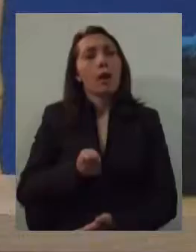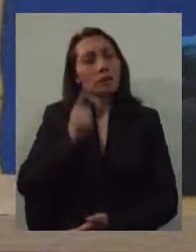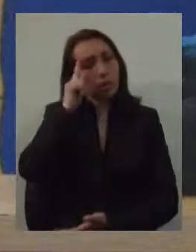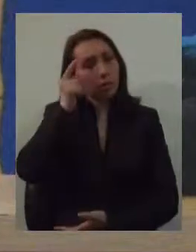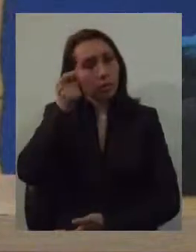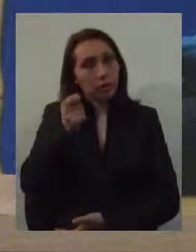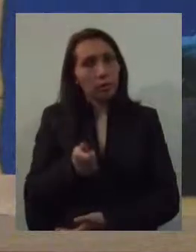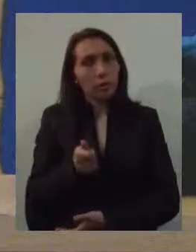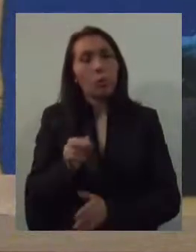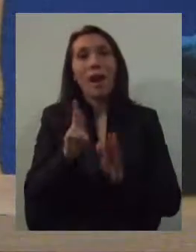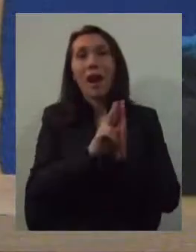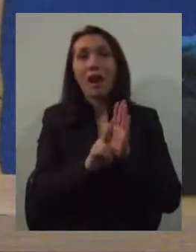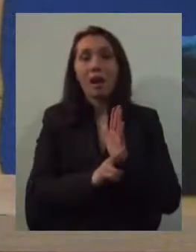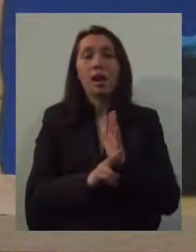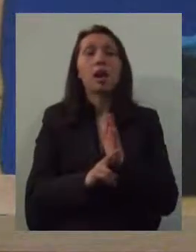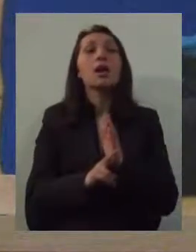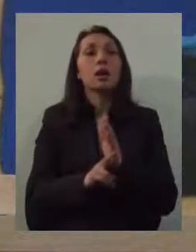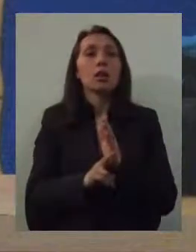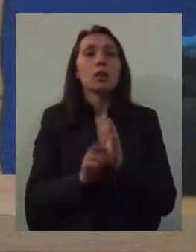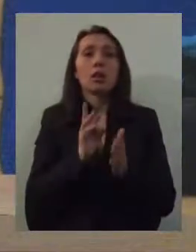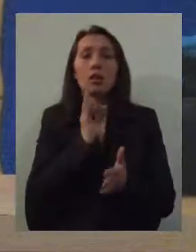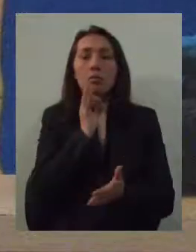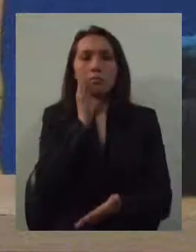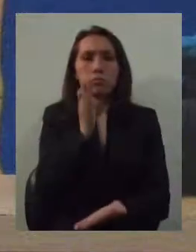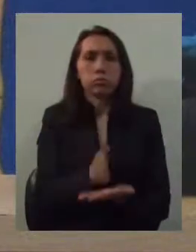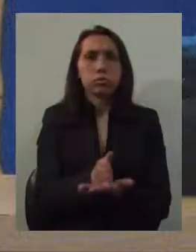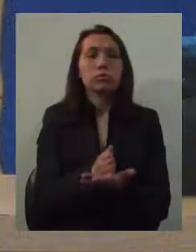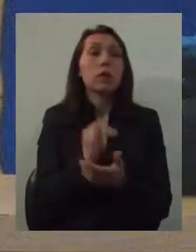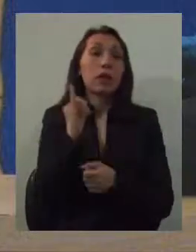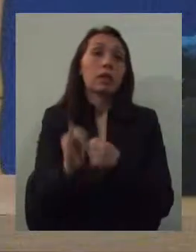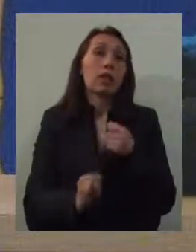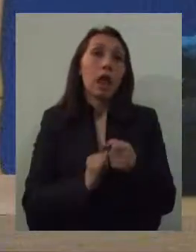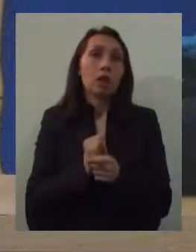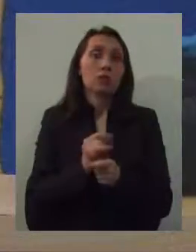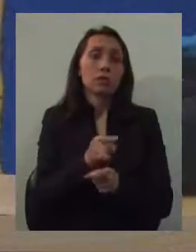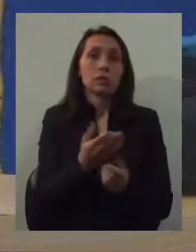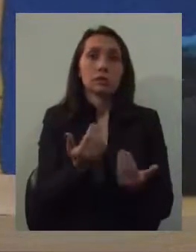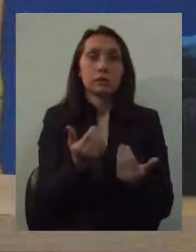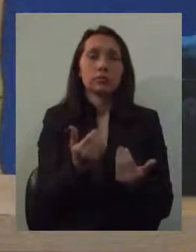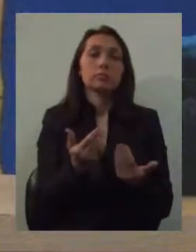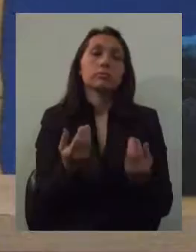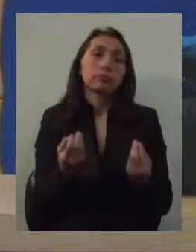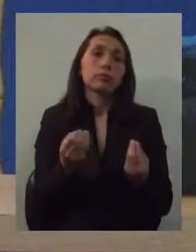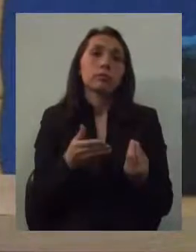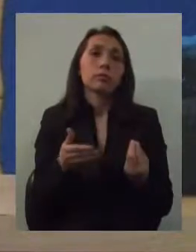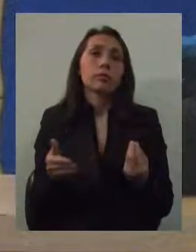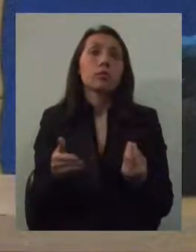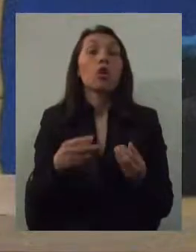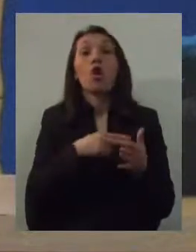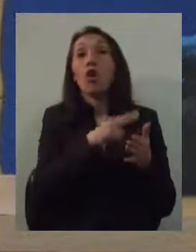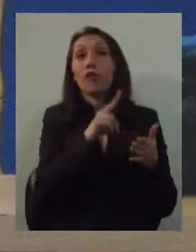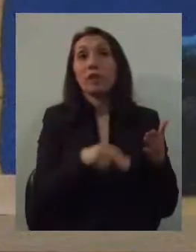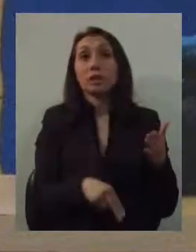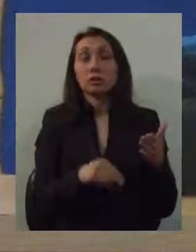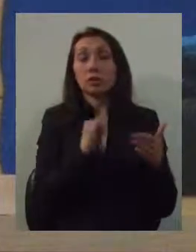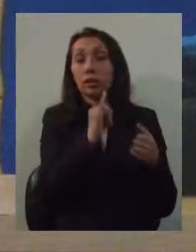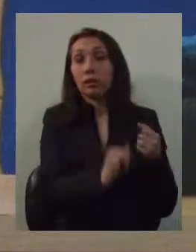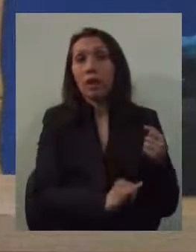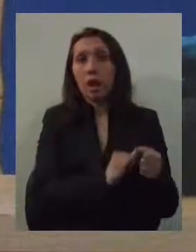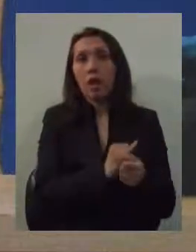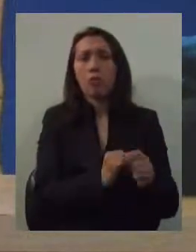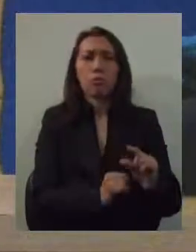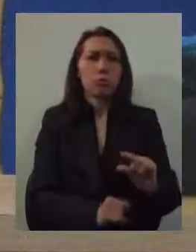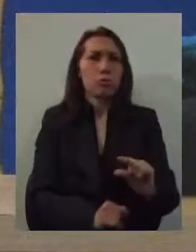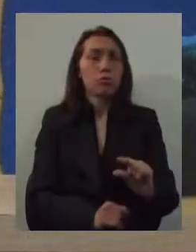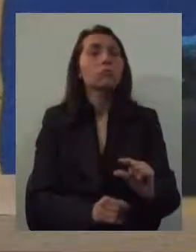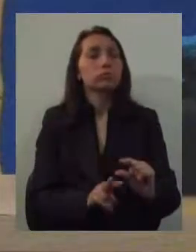las reglas de jurisdicción internacional del requerido. En defecto, por supuesto, de convención internacional, que hay